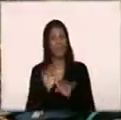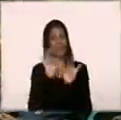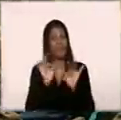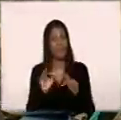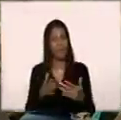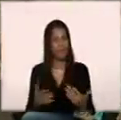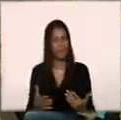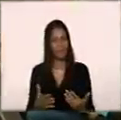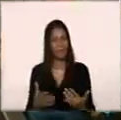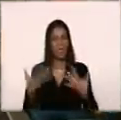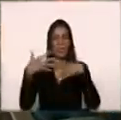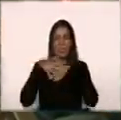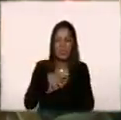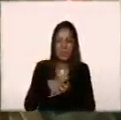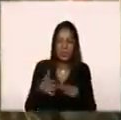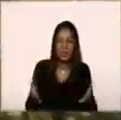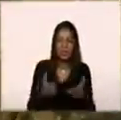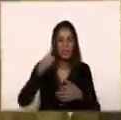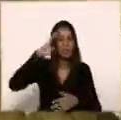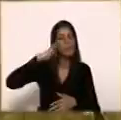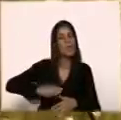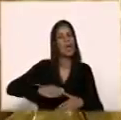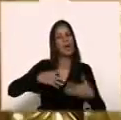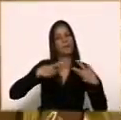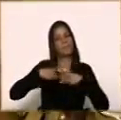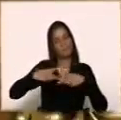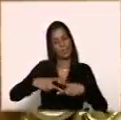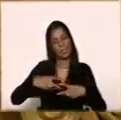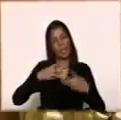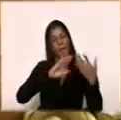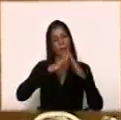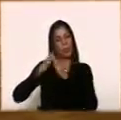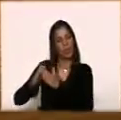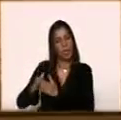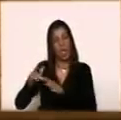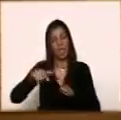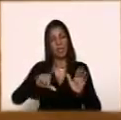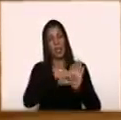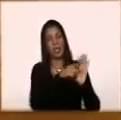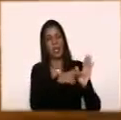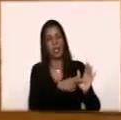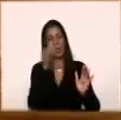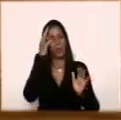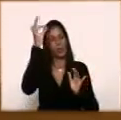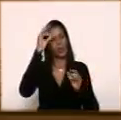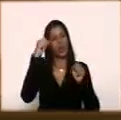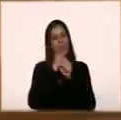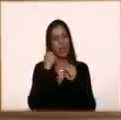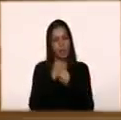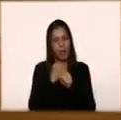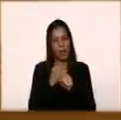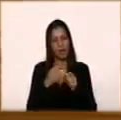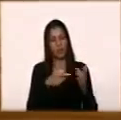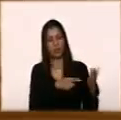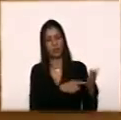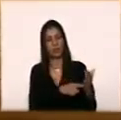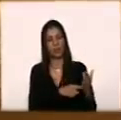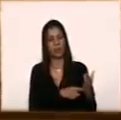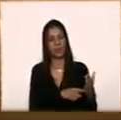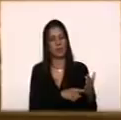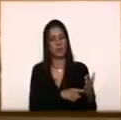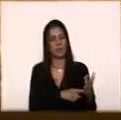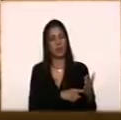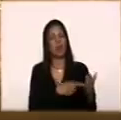característica de la integración cívico-militar, esta ley de los consejos productivos de trabajadores y trabajadoras